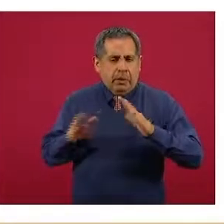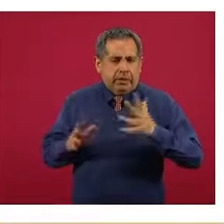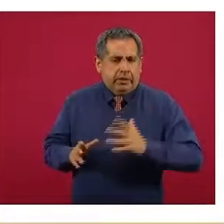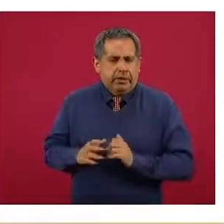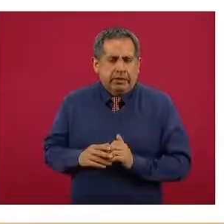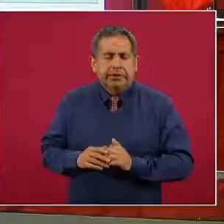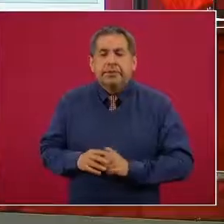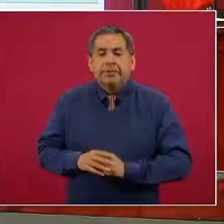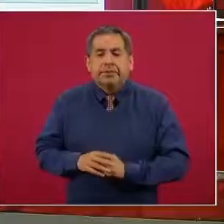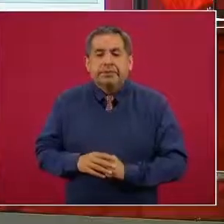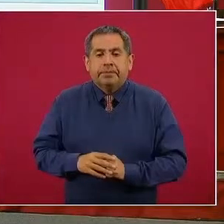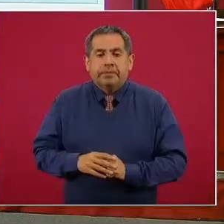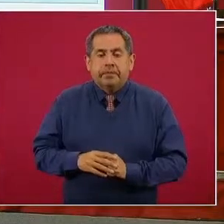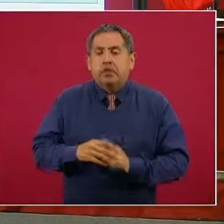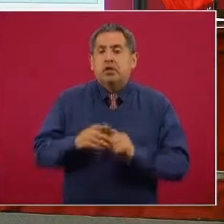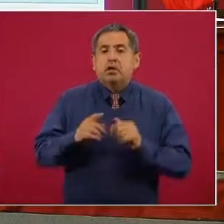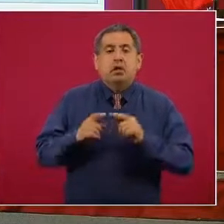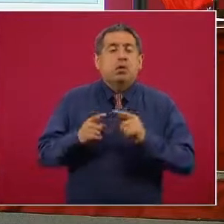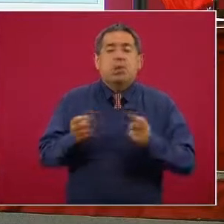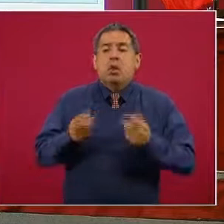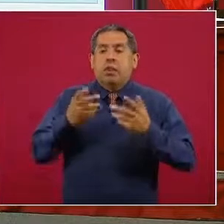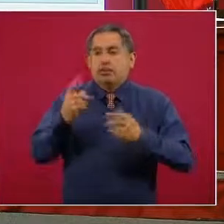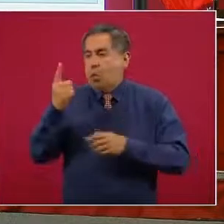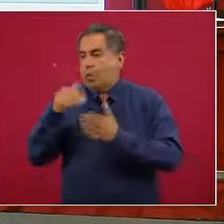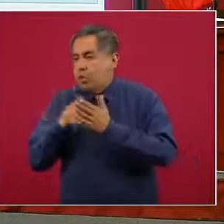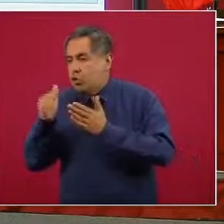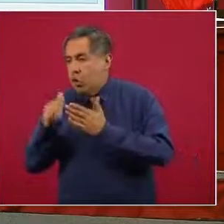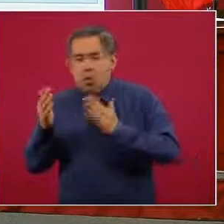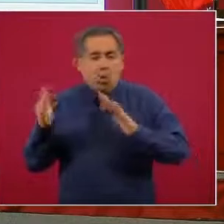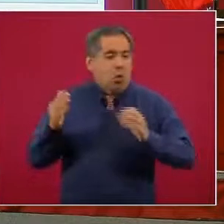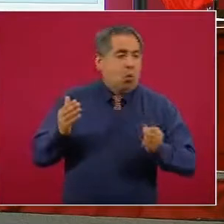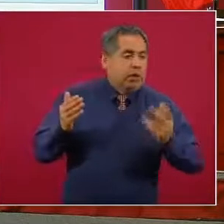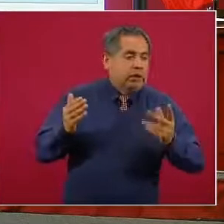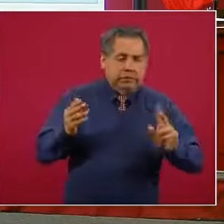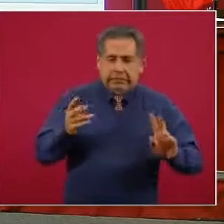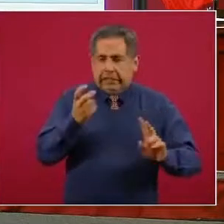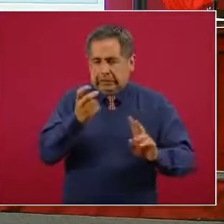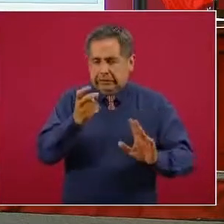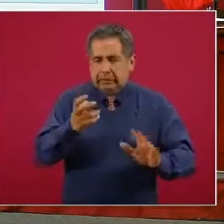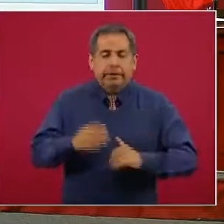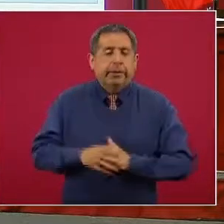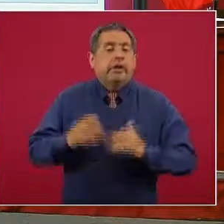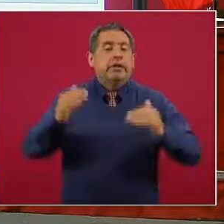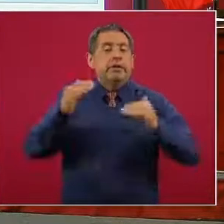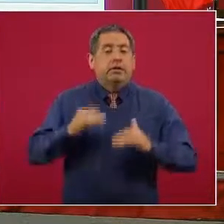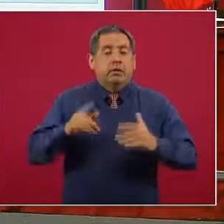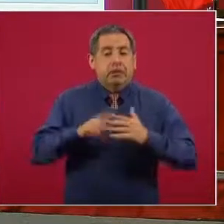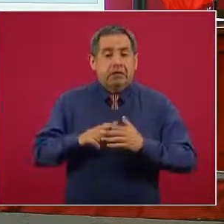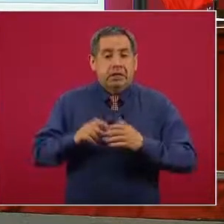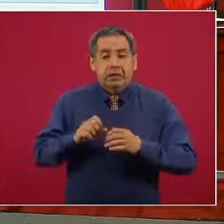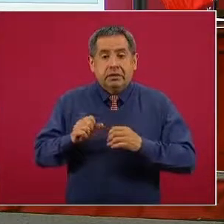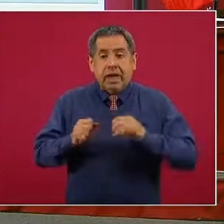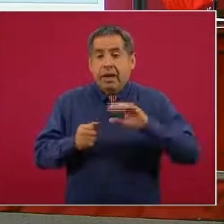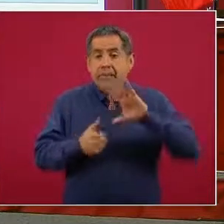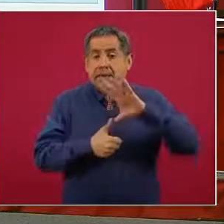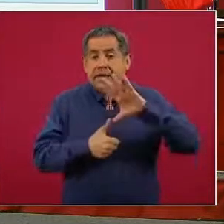números absolutos, son comparables. Luego tenemos la región de América del Norte, aquí separamos norte